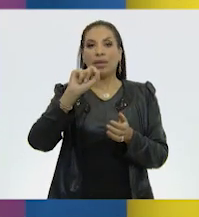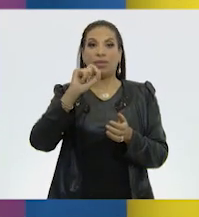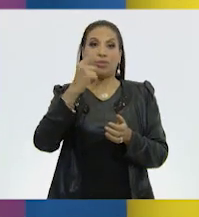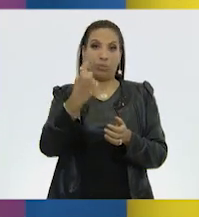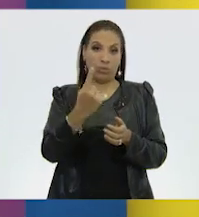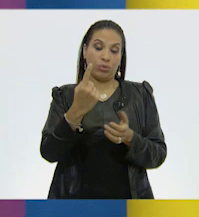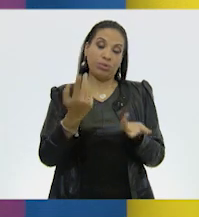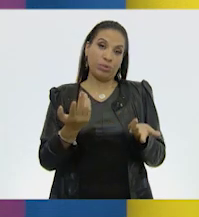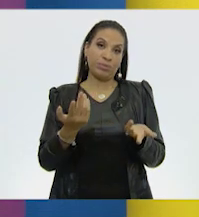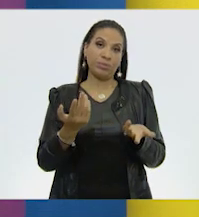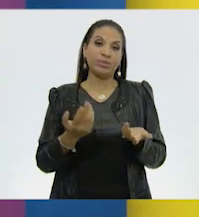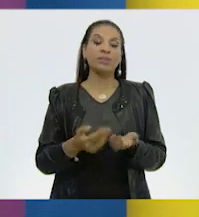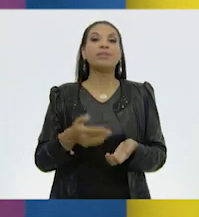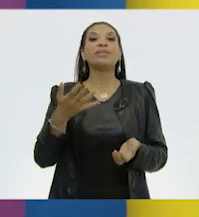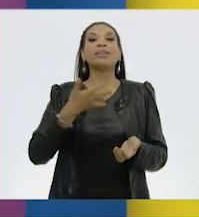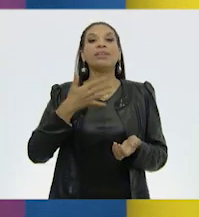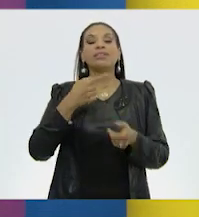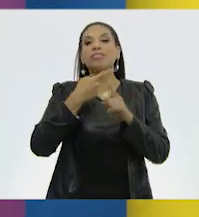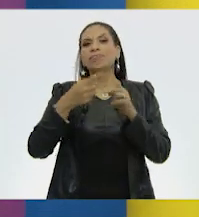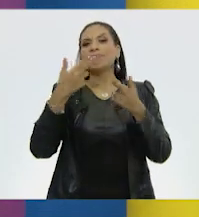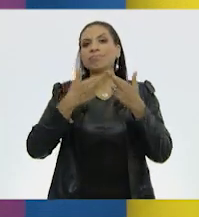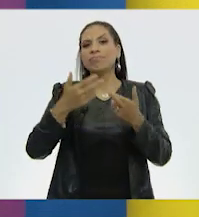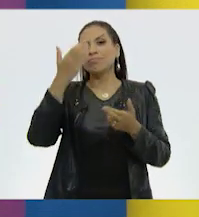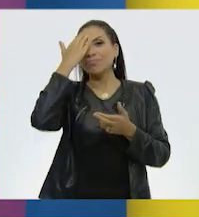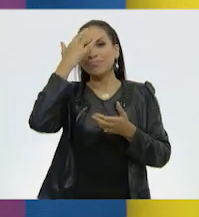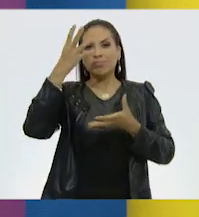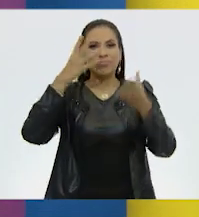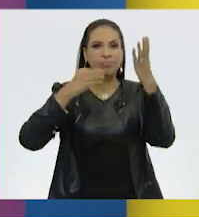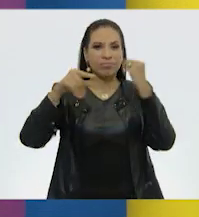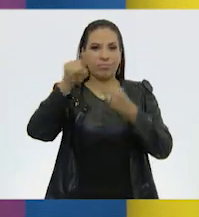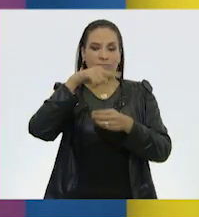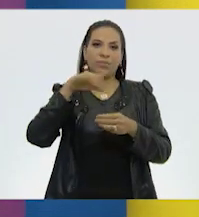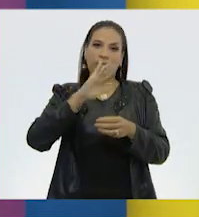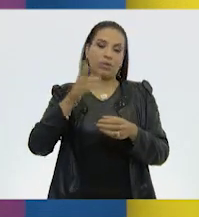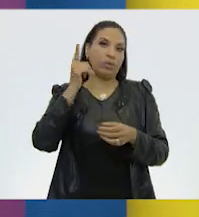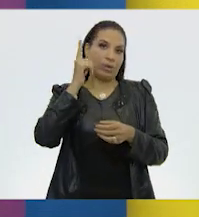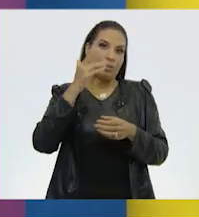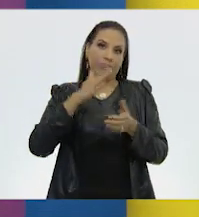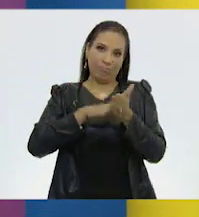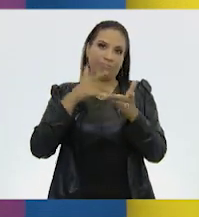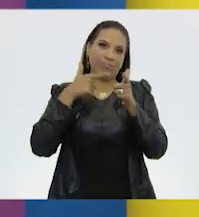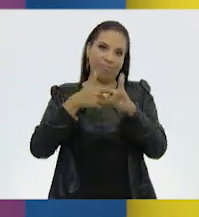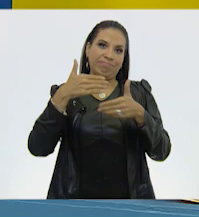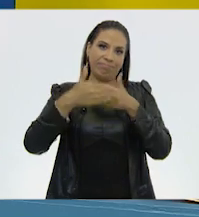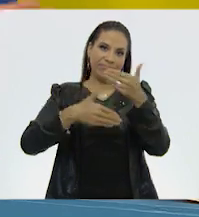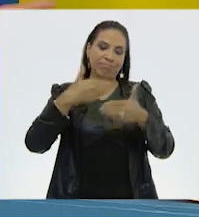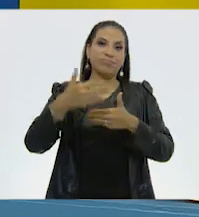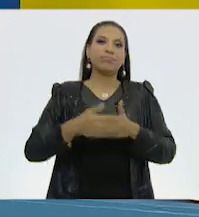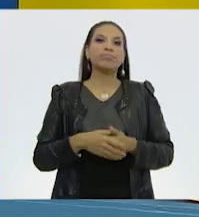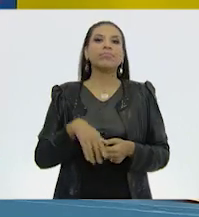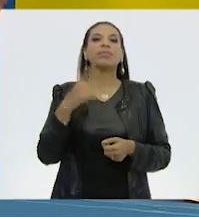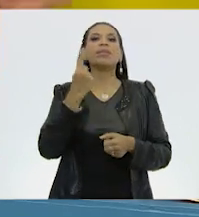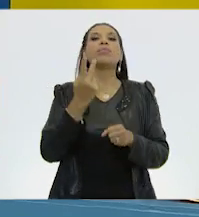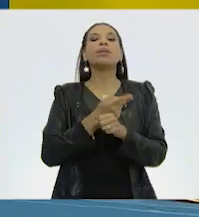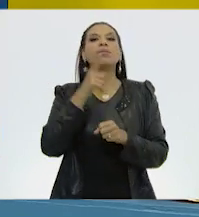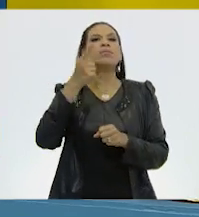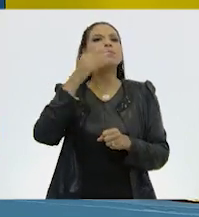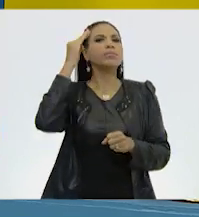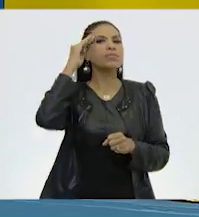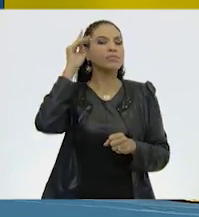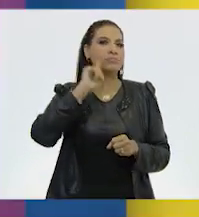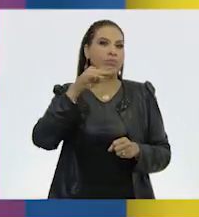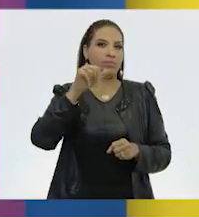el 2021, tenemos una cantidad de conocimiento que les espera impresionante. Bueno, ¿y qué pasa, María? ¿En qué estás